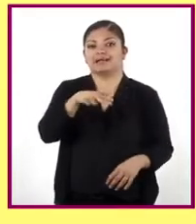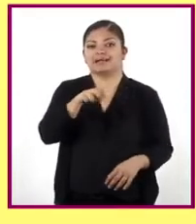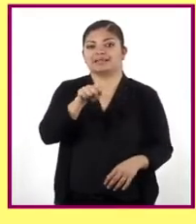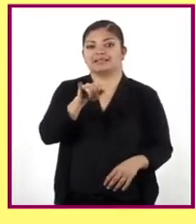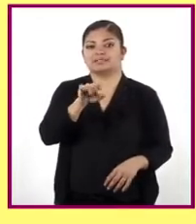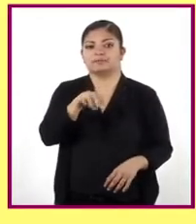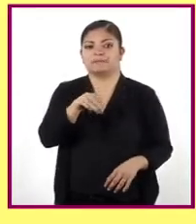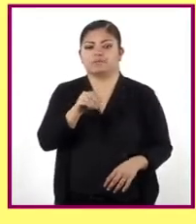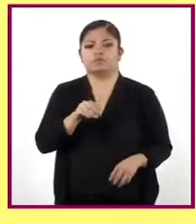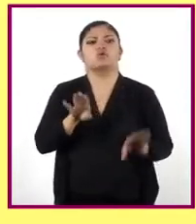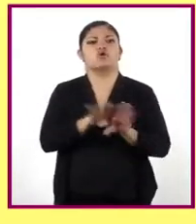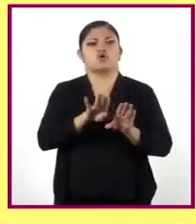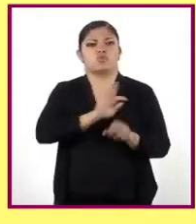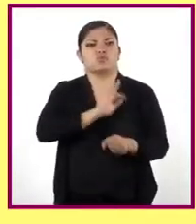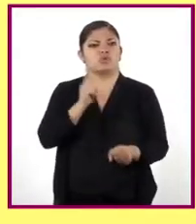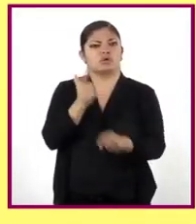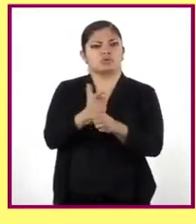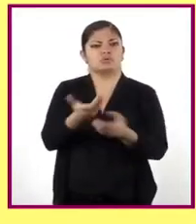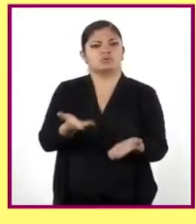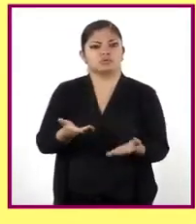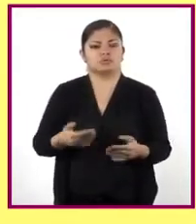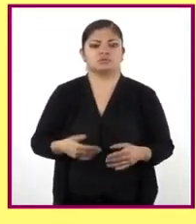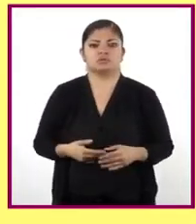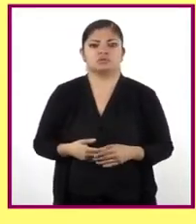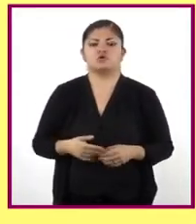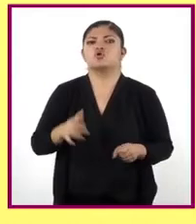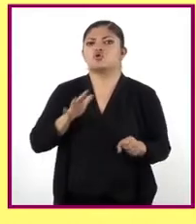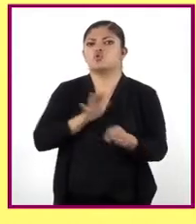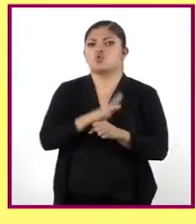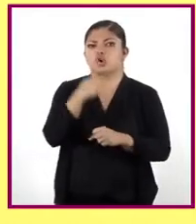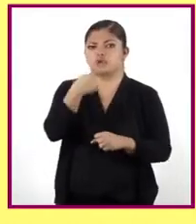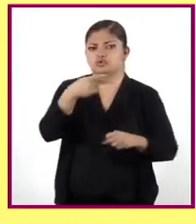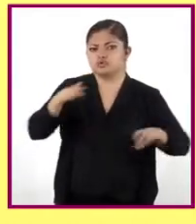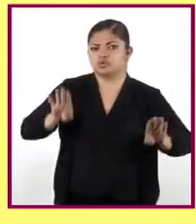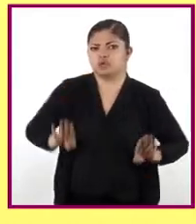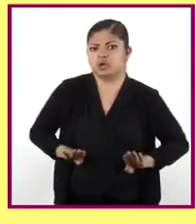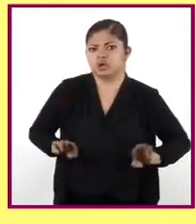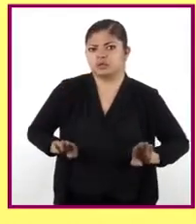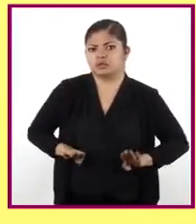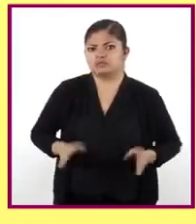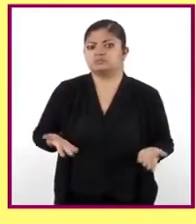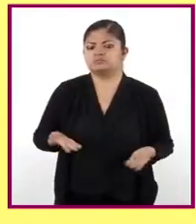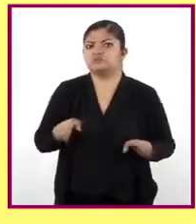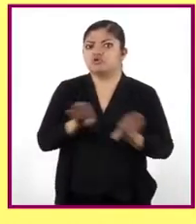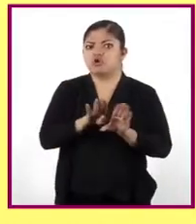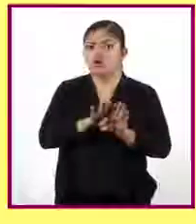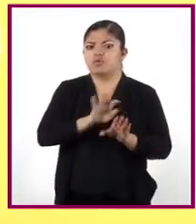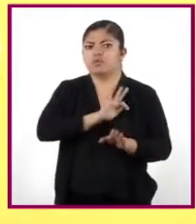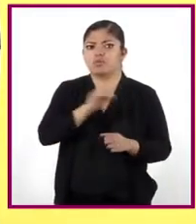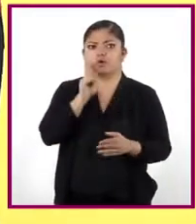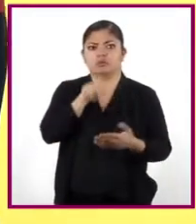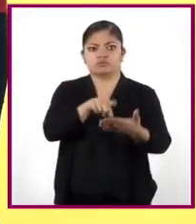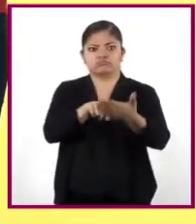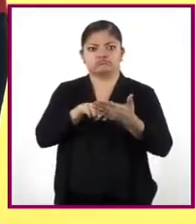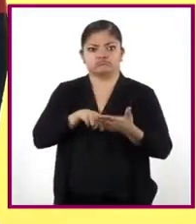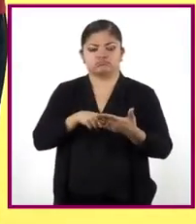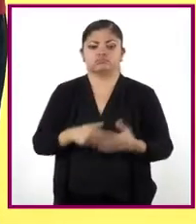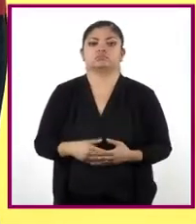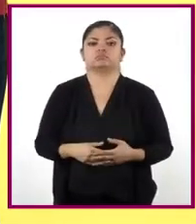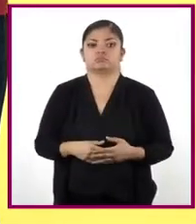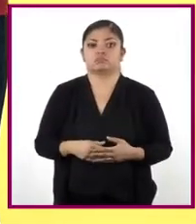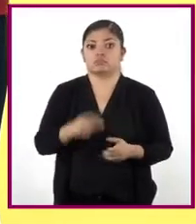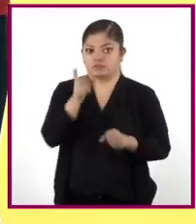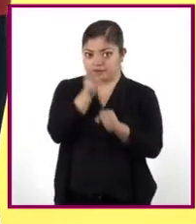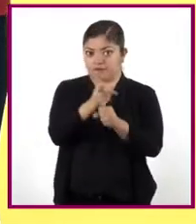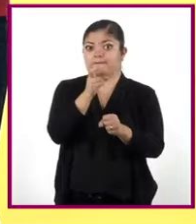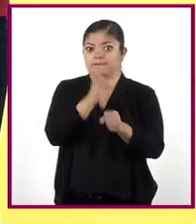campo magnético de la Tierra? ¿Cuáles son sus características y cómo se manifiestan? Las y los